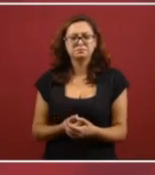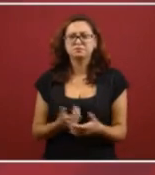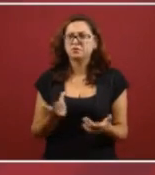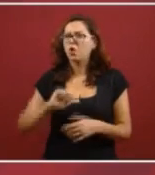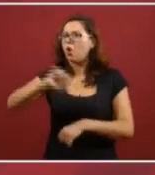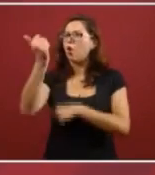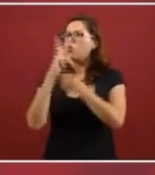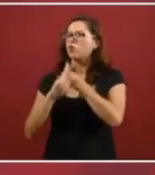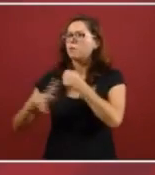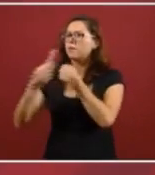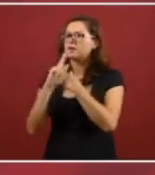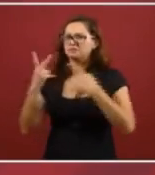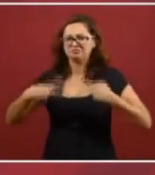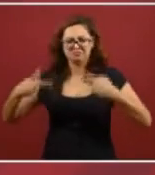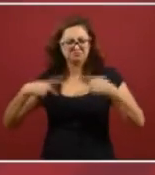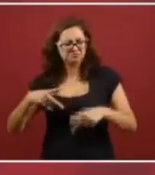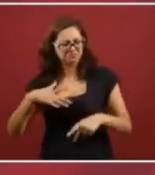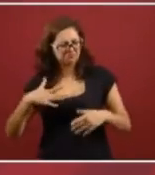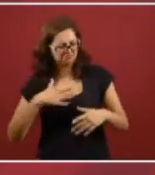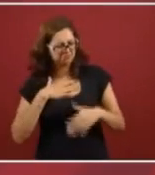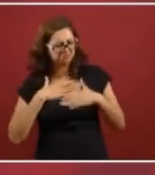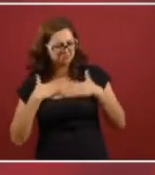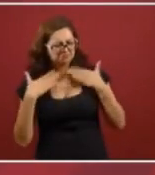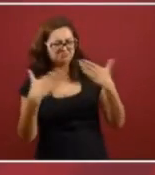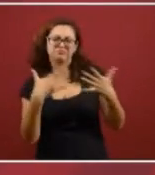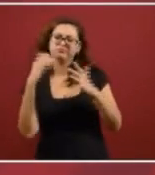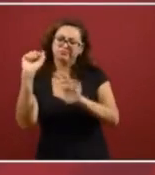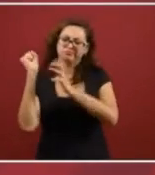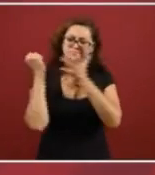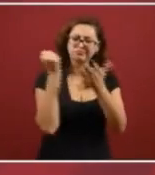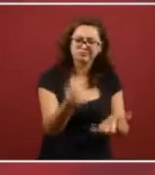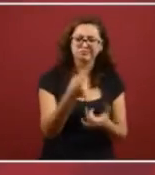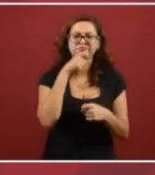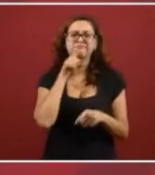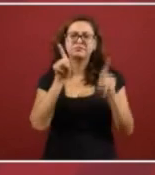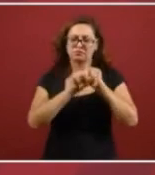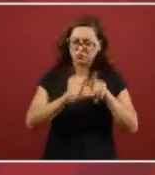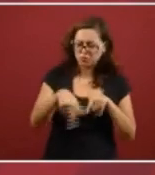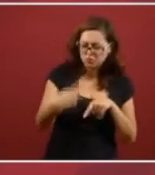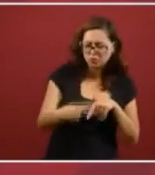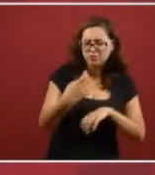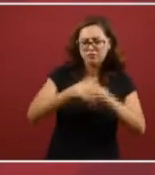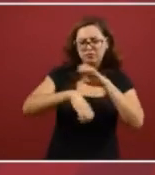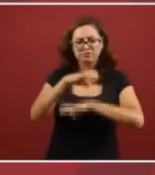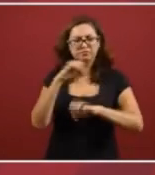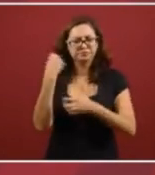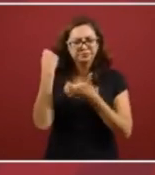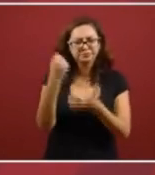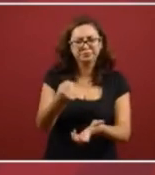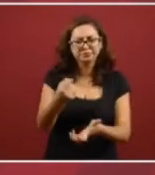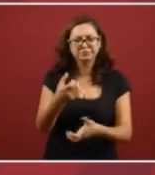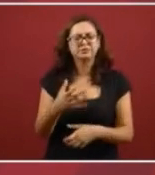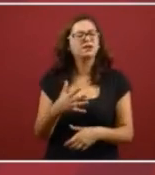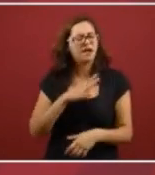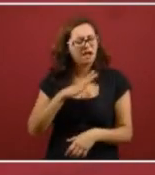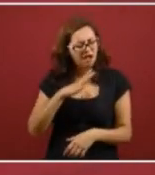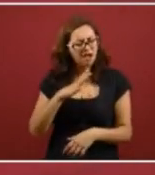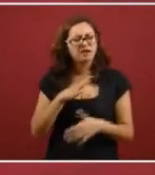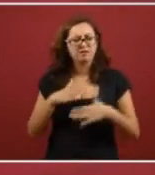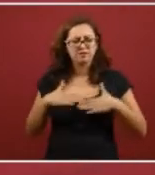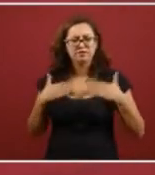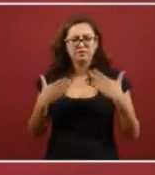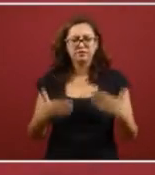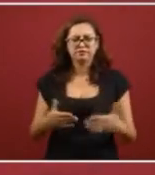inversionistas extranjeros. Desde luego tiene la confianza de empresarios nacionales and national businesses